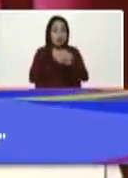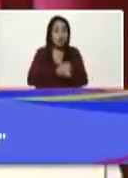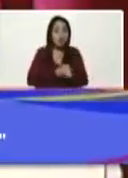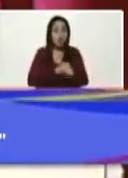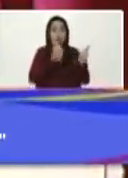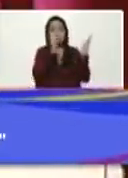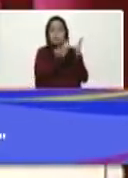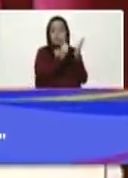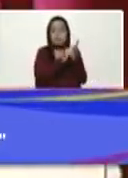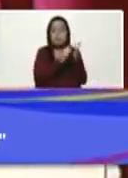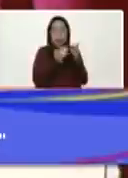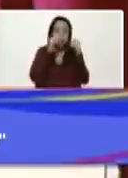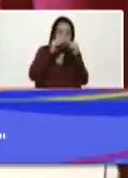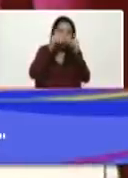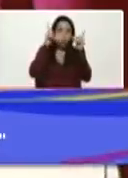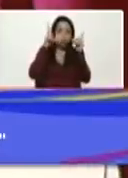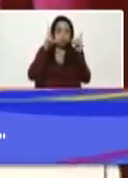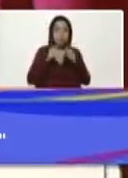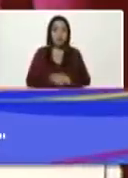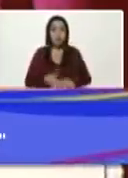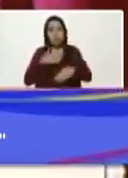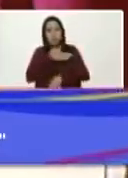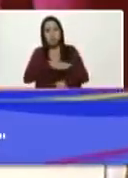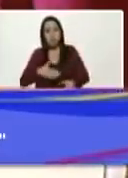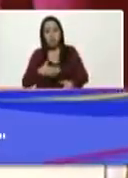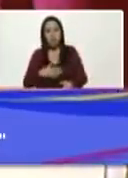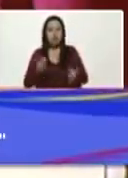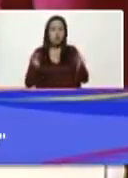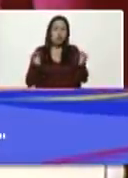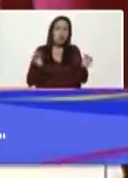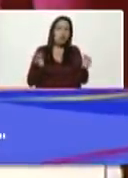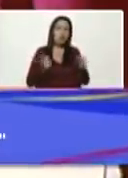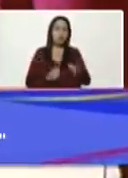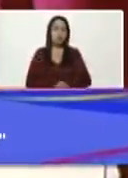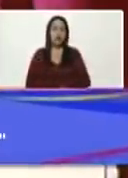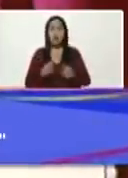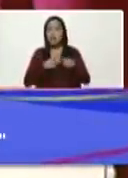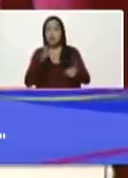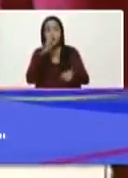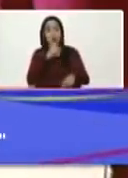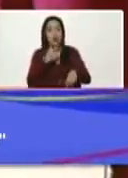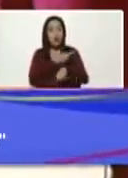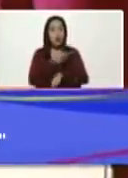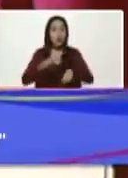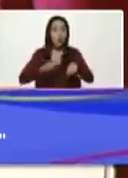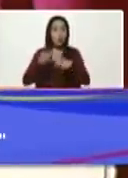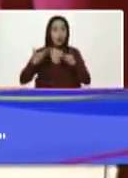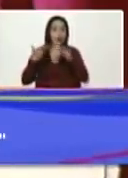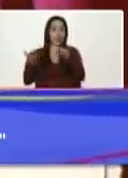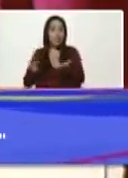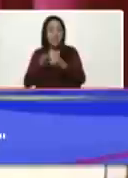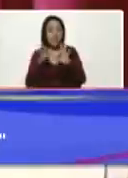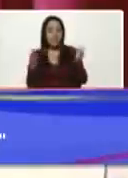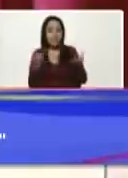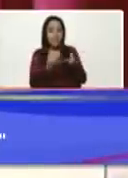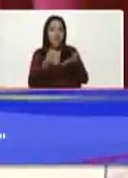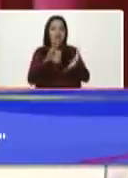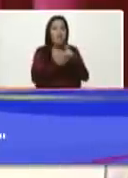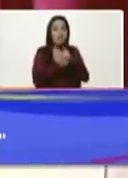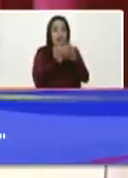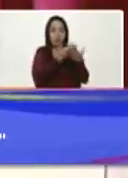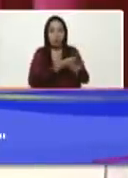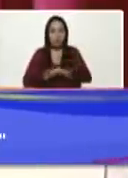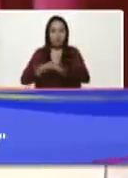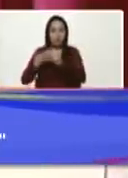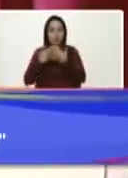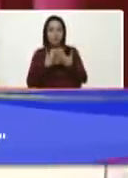tu descanso, tus placeres, tu meditación. Ya no tendrás horas que dedicar a tu familia, a la amistad o el estudio.